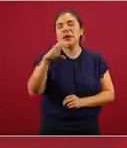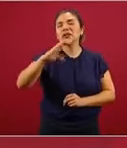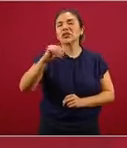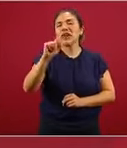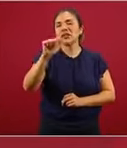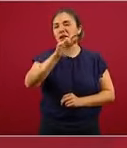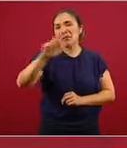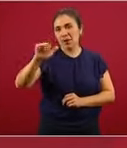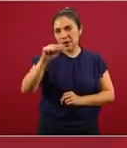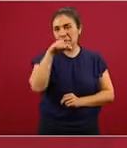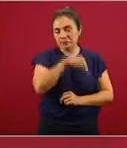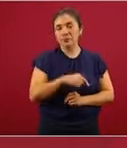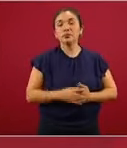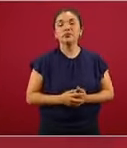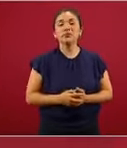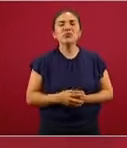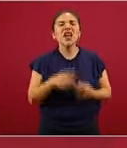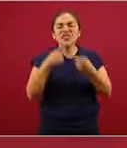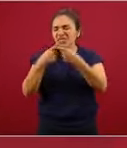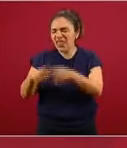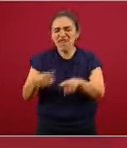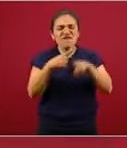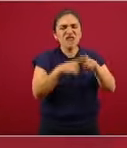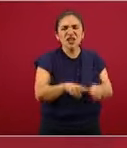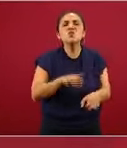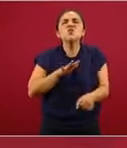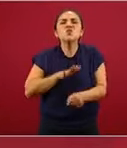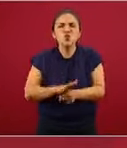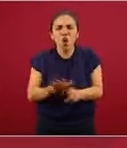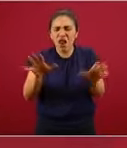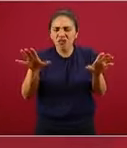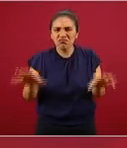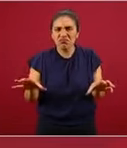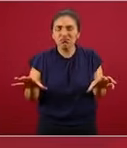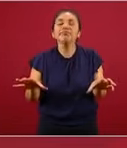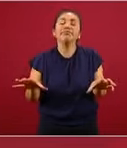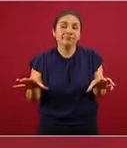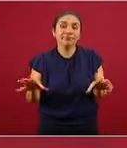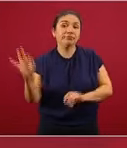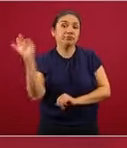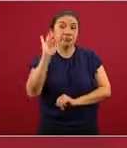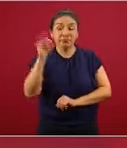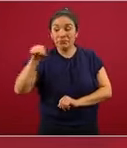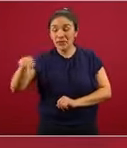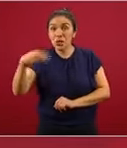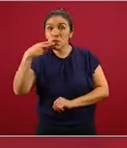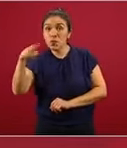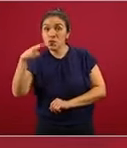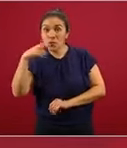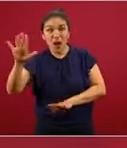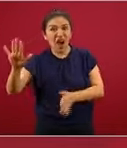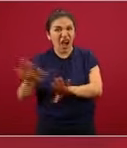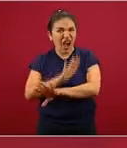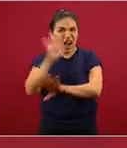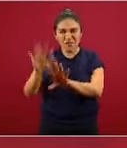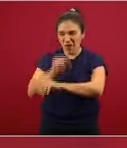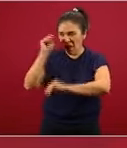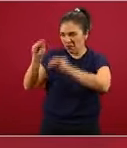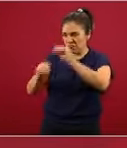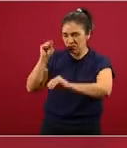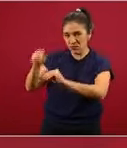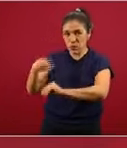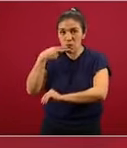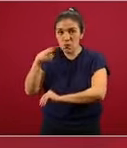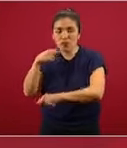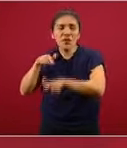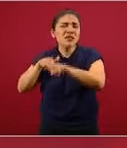chatarra. Una de las diferencias importantes es que si el tabaco cambiara su composición, seguiría